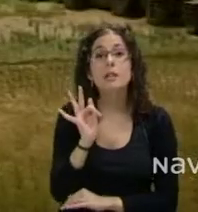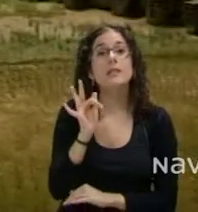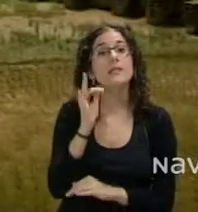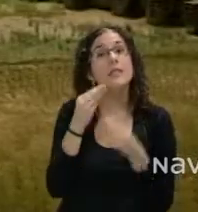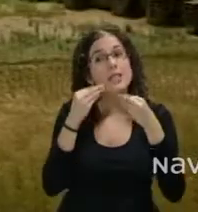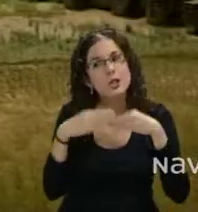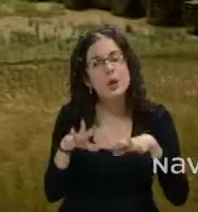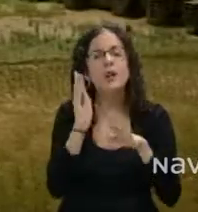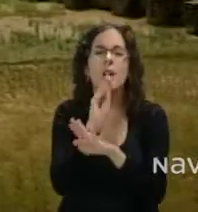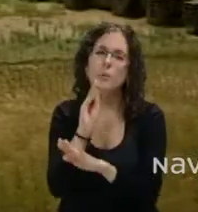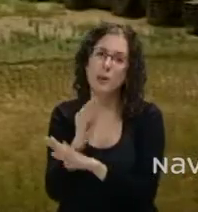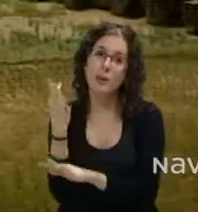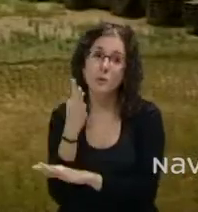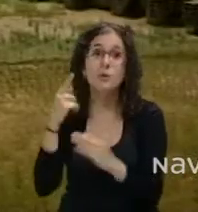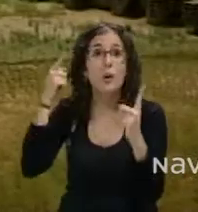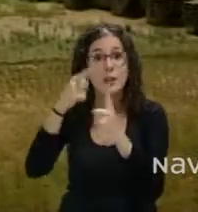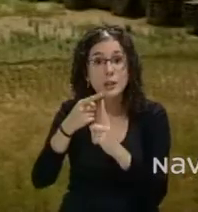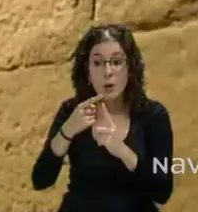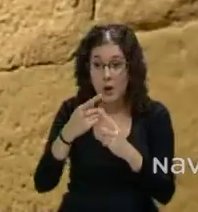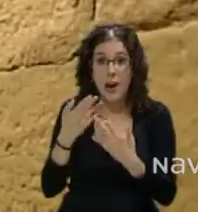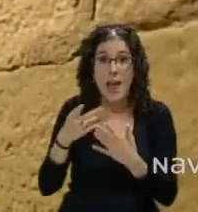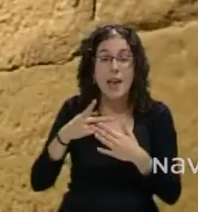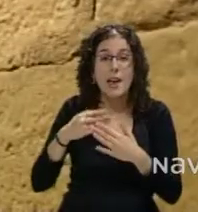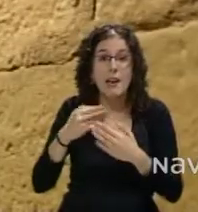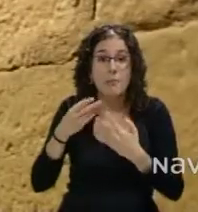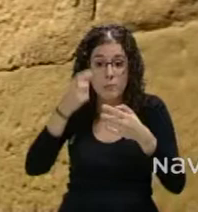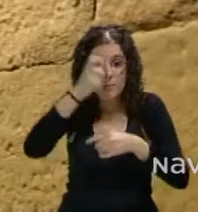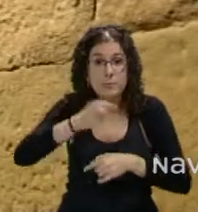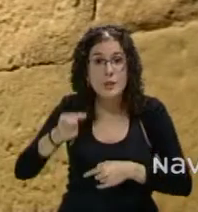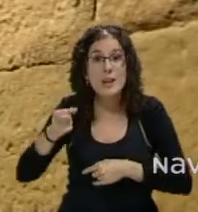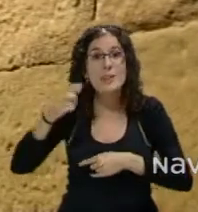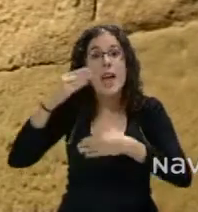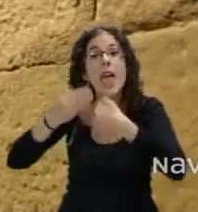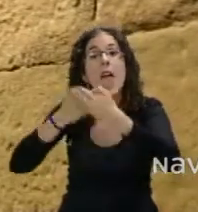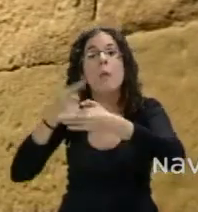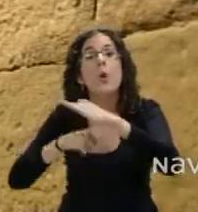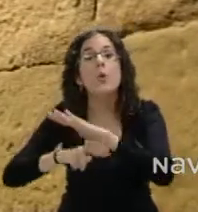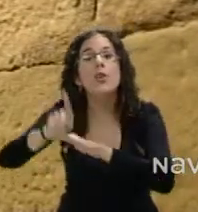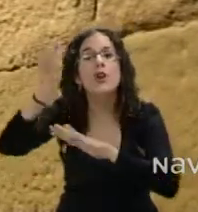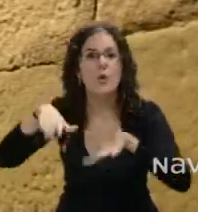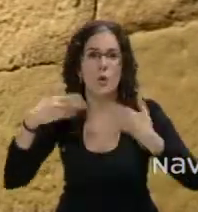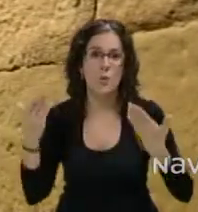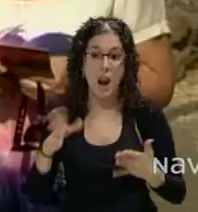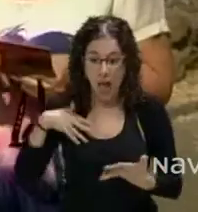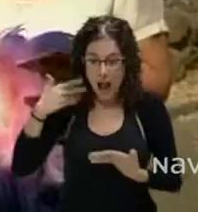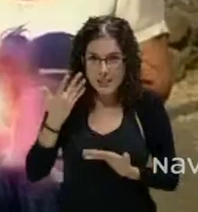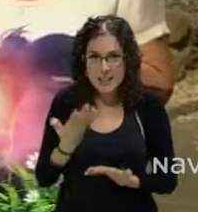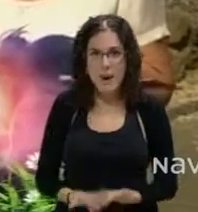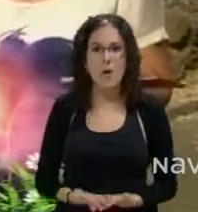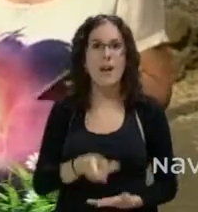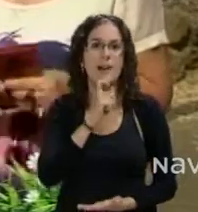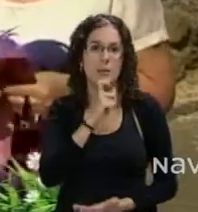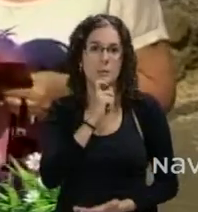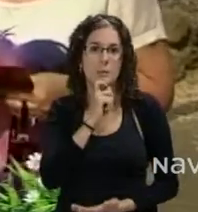nuestra evolución hasta nuestros días. Es tan importante porque conocer la historia y tener cultura te hace